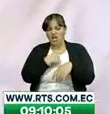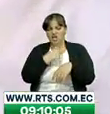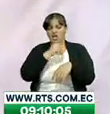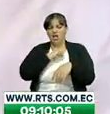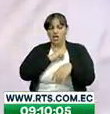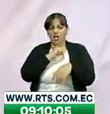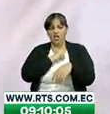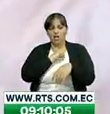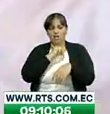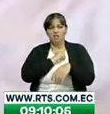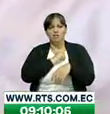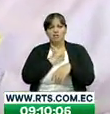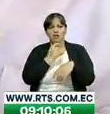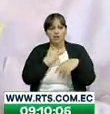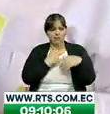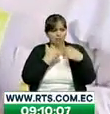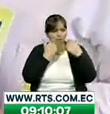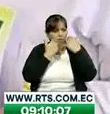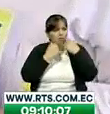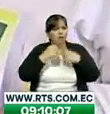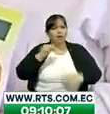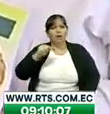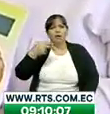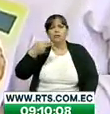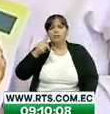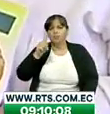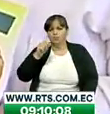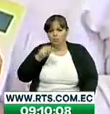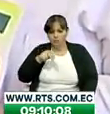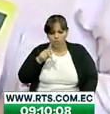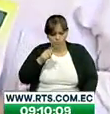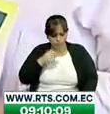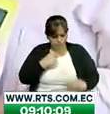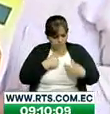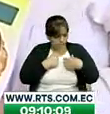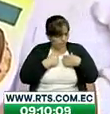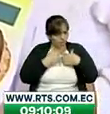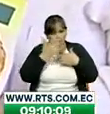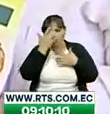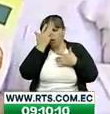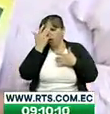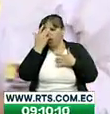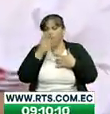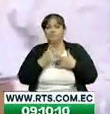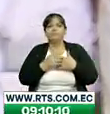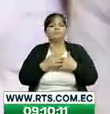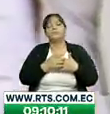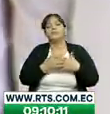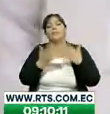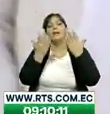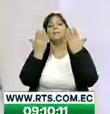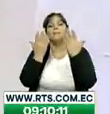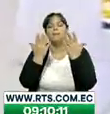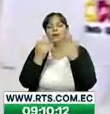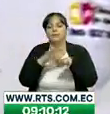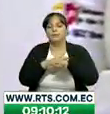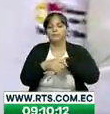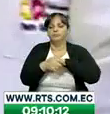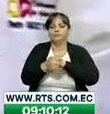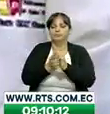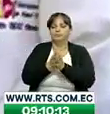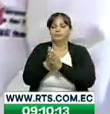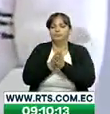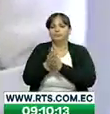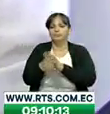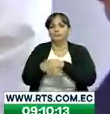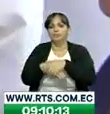bien no hay que alarmarse no hay que aislarse tomar las medidas preventivas como el correcto y en 'manos evitar el contacto de mano mano beso en la mejilla